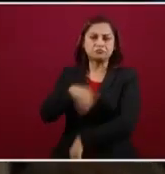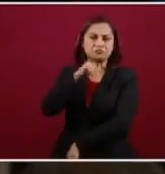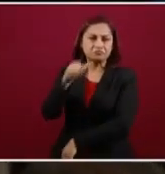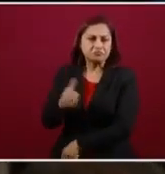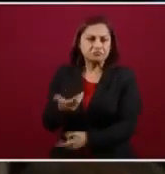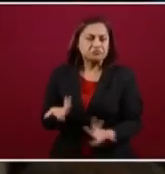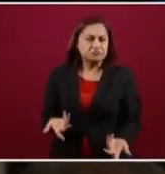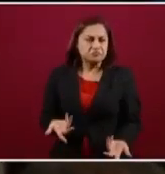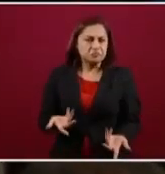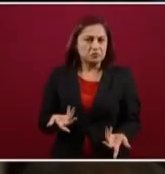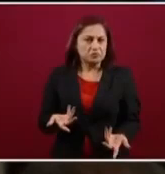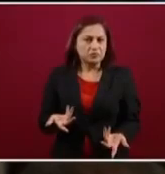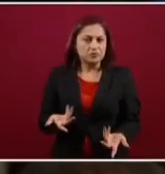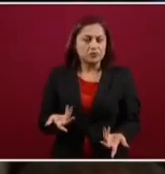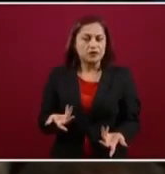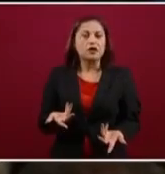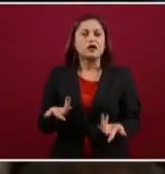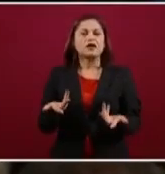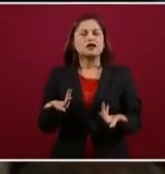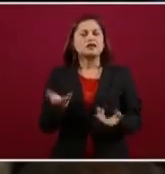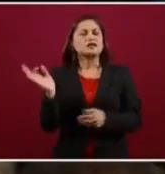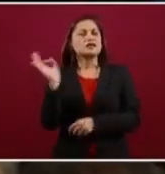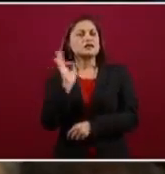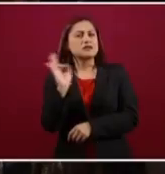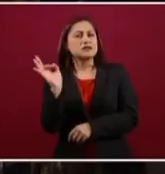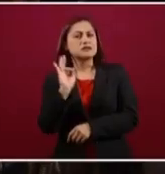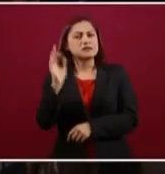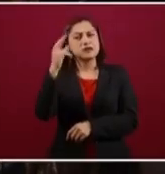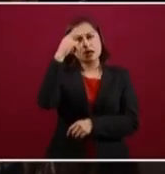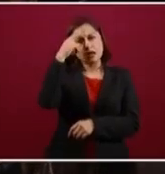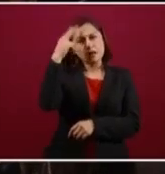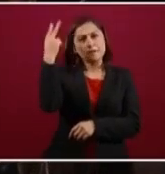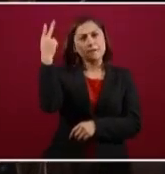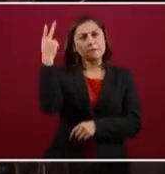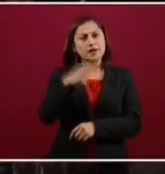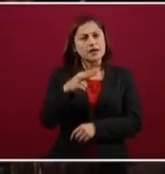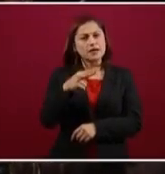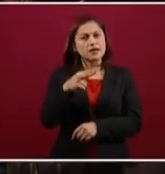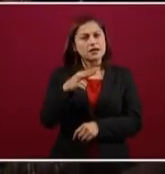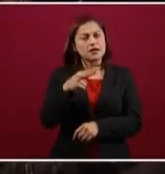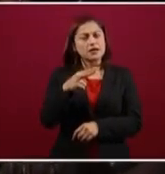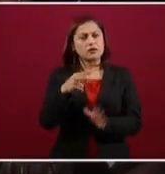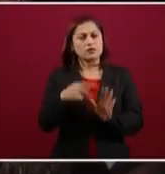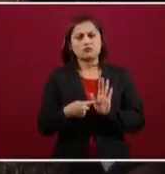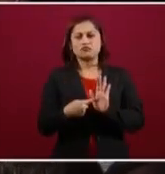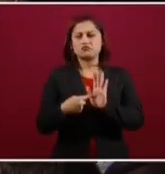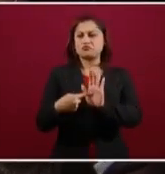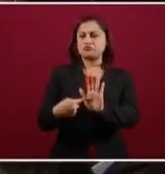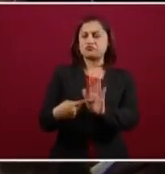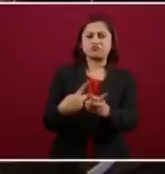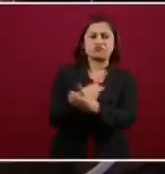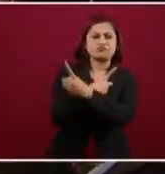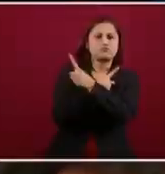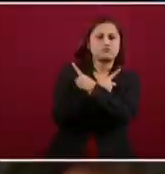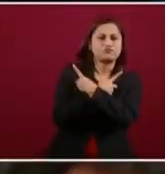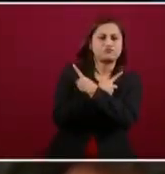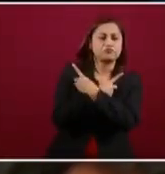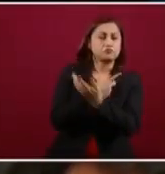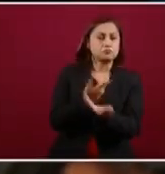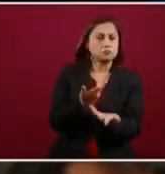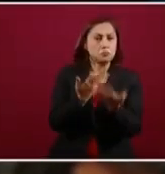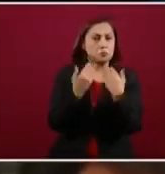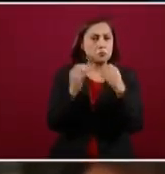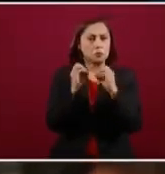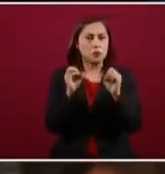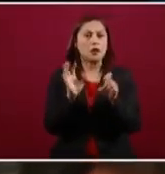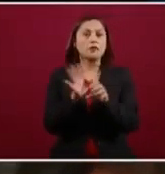en todo caso no llevaría a México a perder la autoridad moral en caso de que tuviera que hacer una presión para que